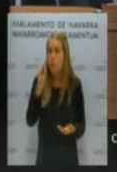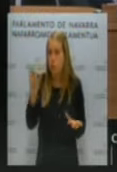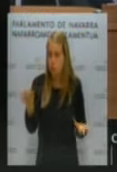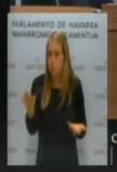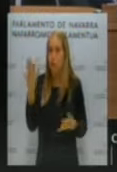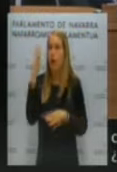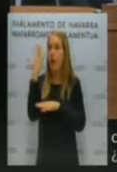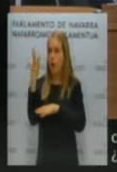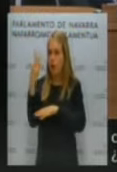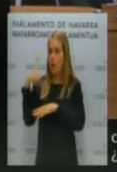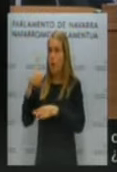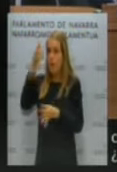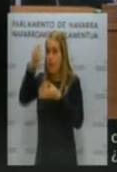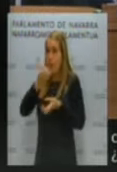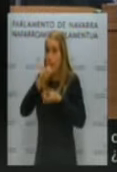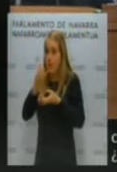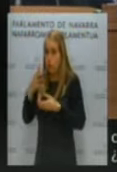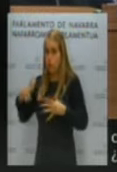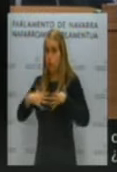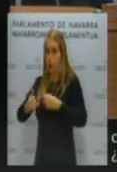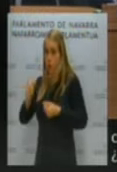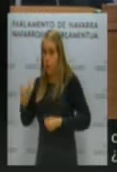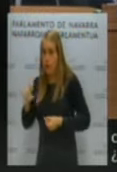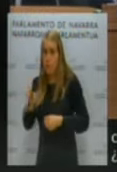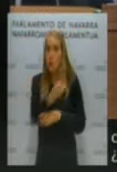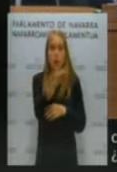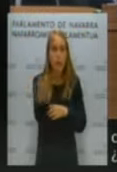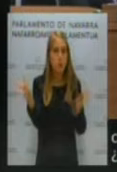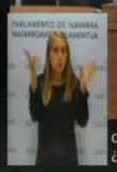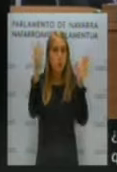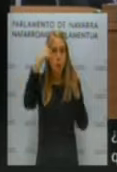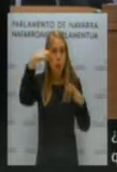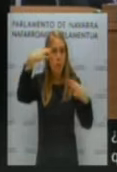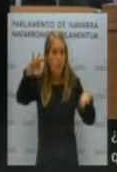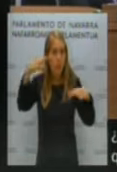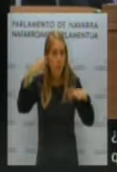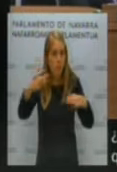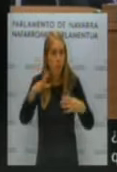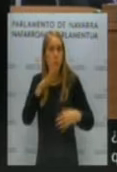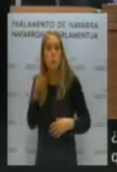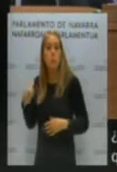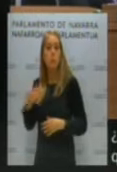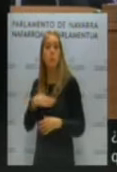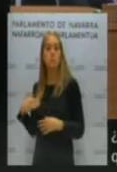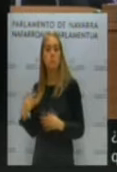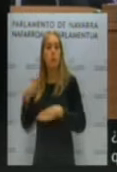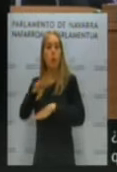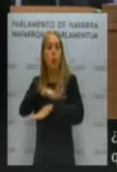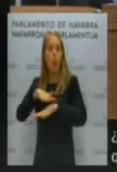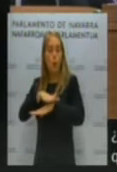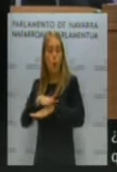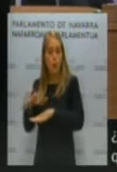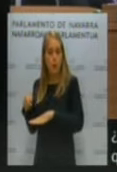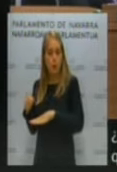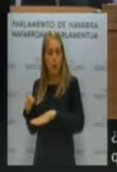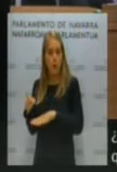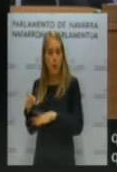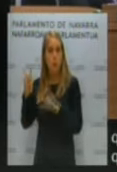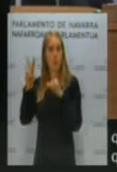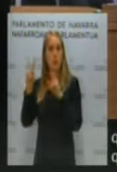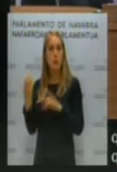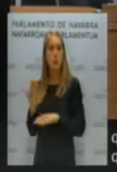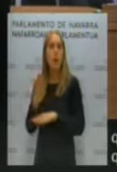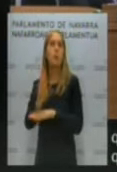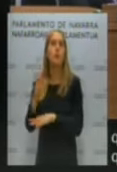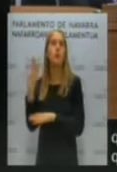Abay tuviera unos datos de sanidad que nadie más conoce? Porque usted cuando quiere dice que el Gobierno no habla en representación